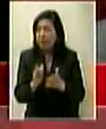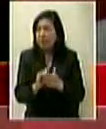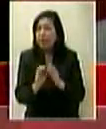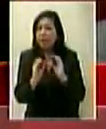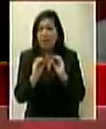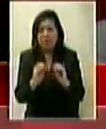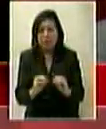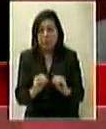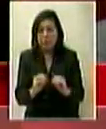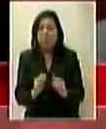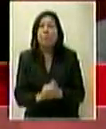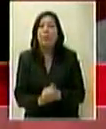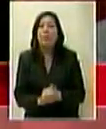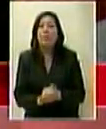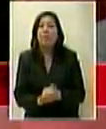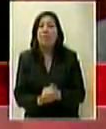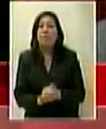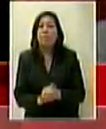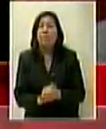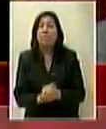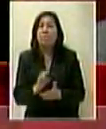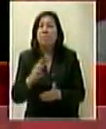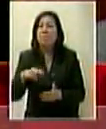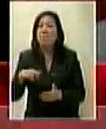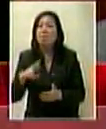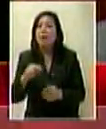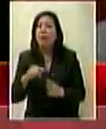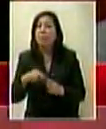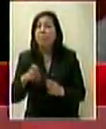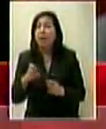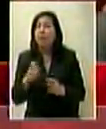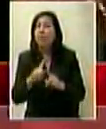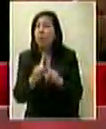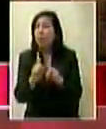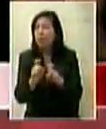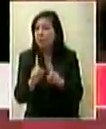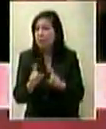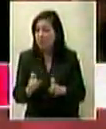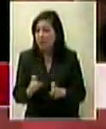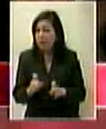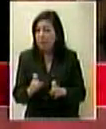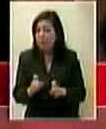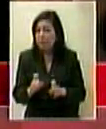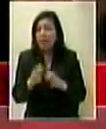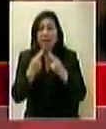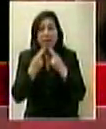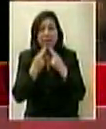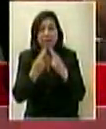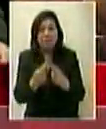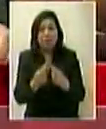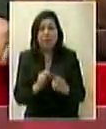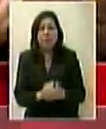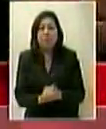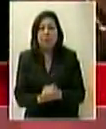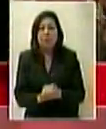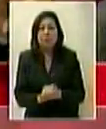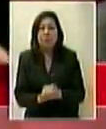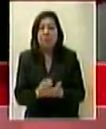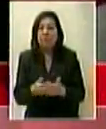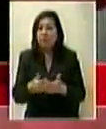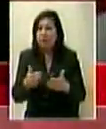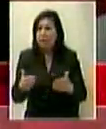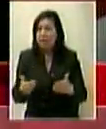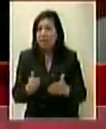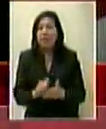han planteado con IMARPE, debo señalar que estos cuestionamientos responden al escenario